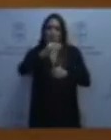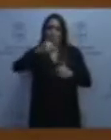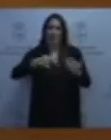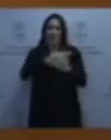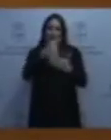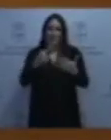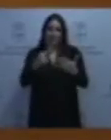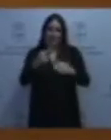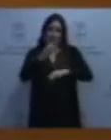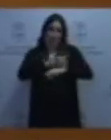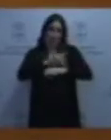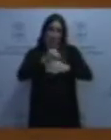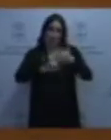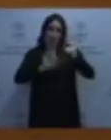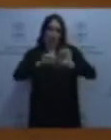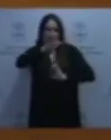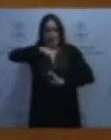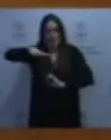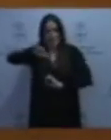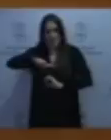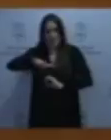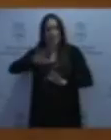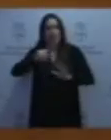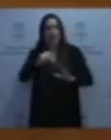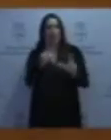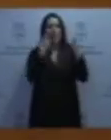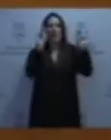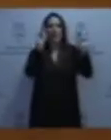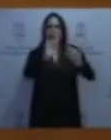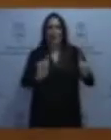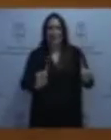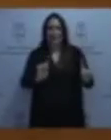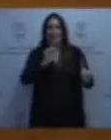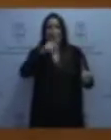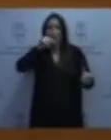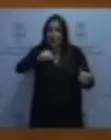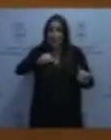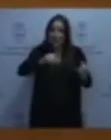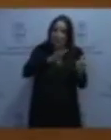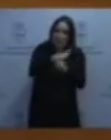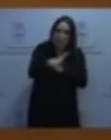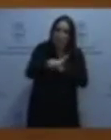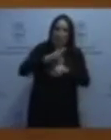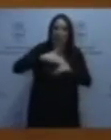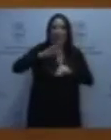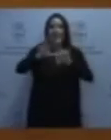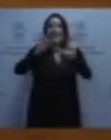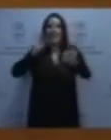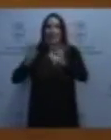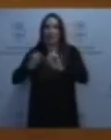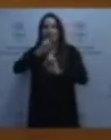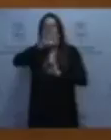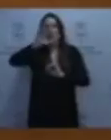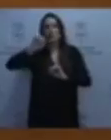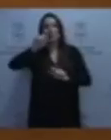para facultativos especialistas de área. Pero la cosa no se queda ahí, porque va a ser decisiva para la elección de los 250